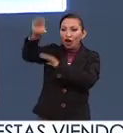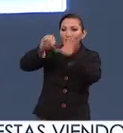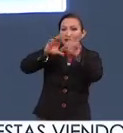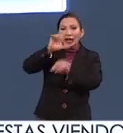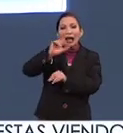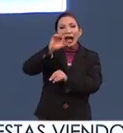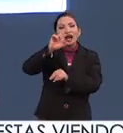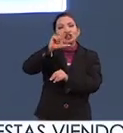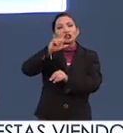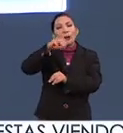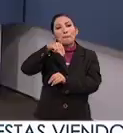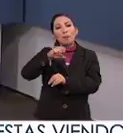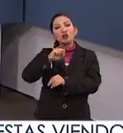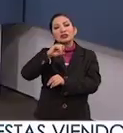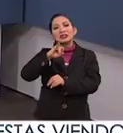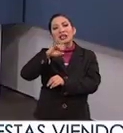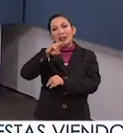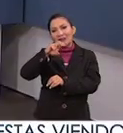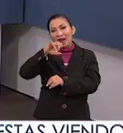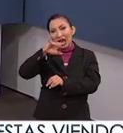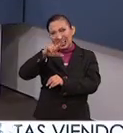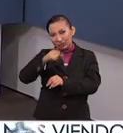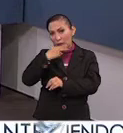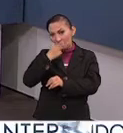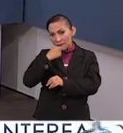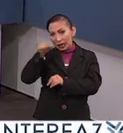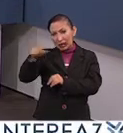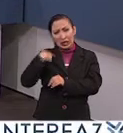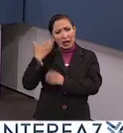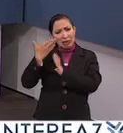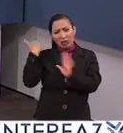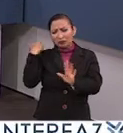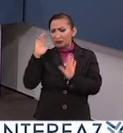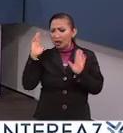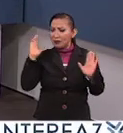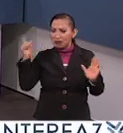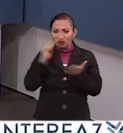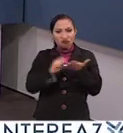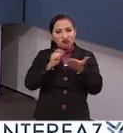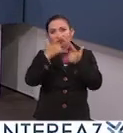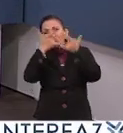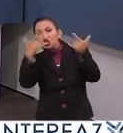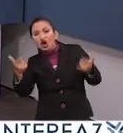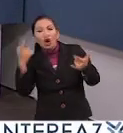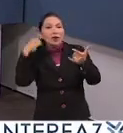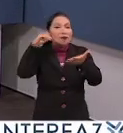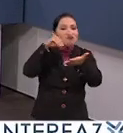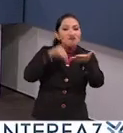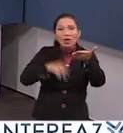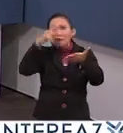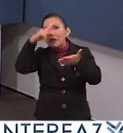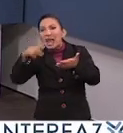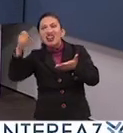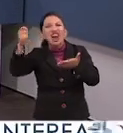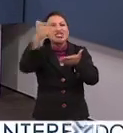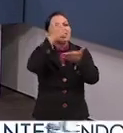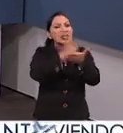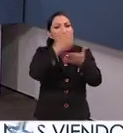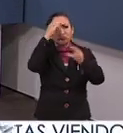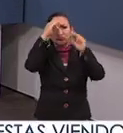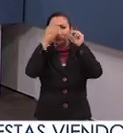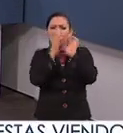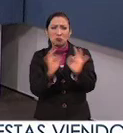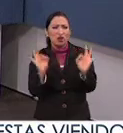de Carlos Monsiváis, quien, bueno, además de haber sido un extraordinario cronista de nuestra ciudad, un intelectual